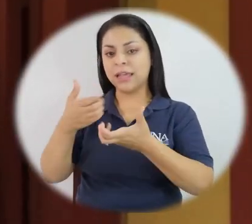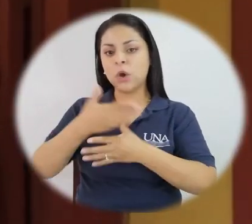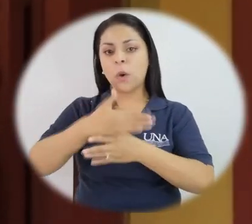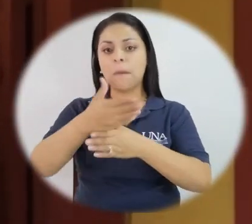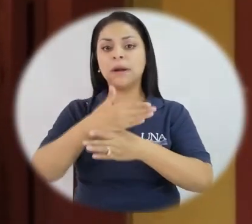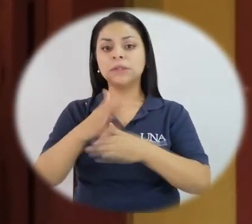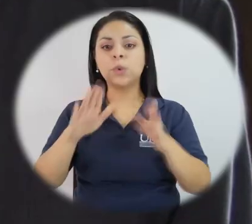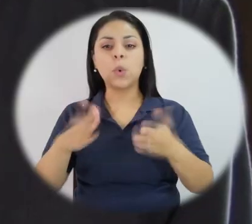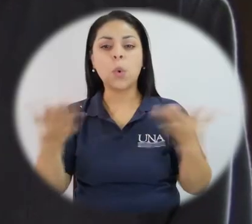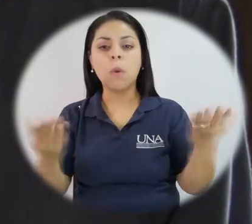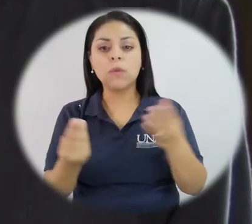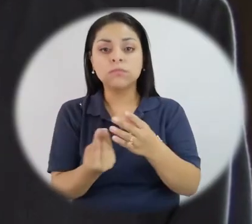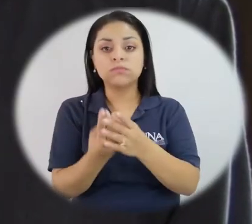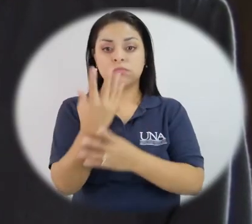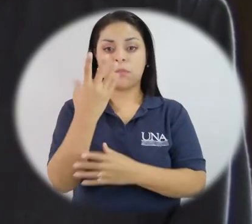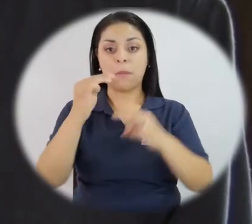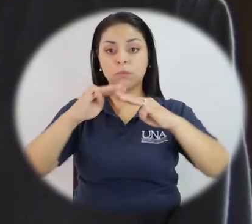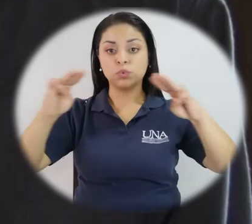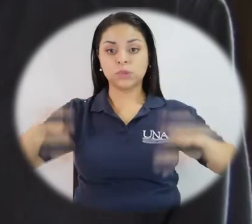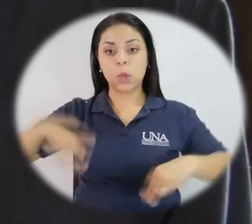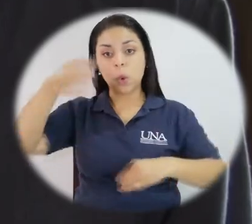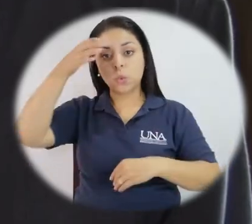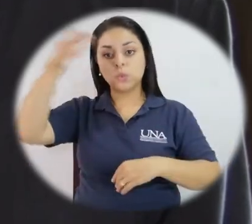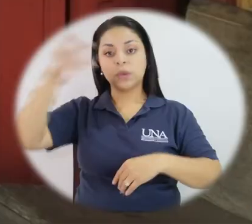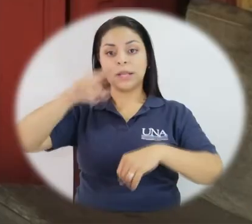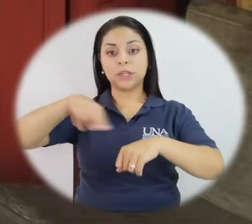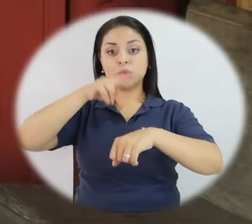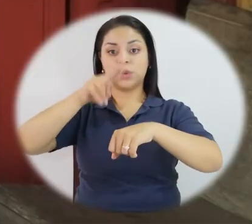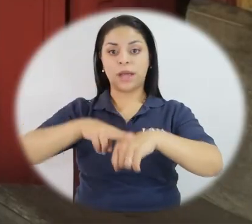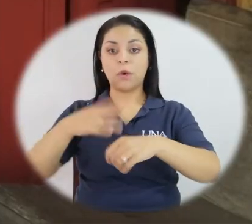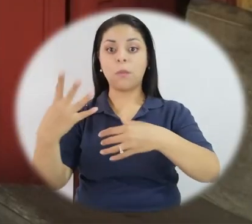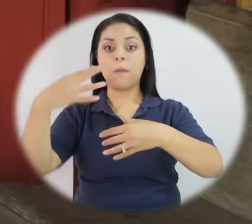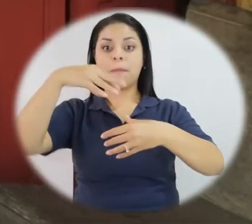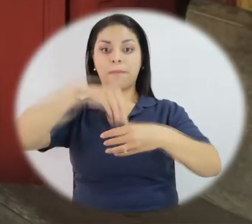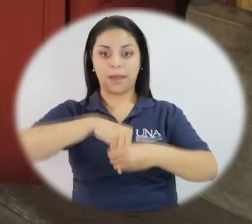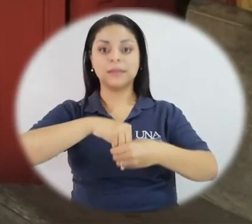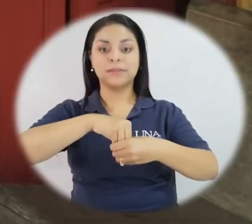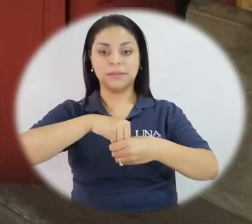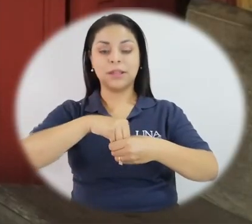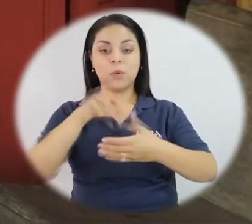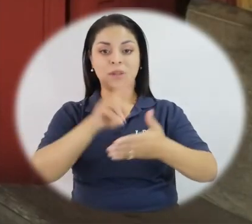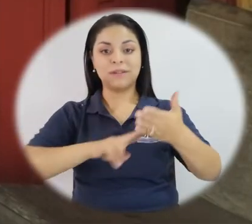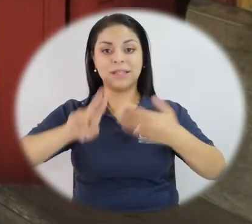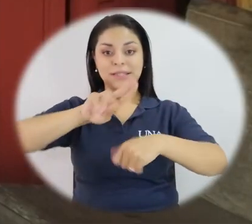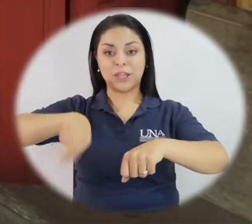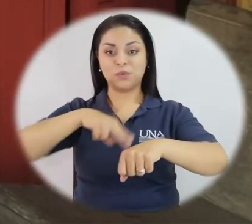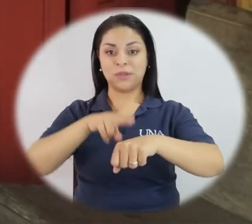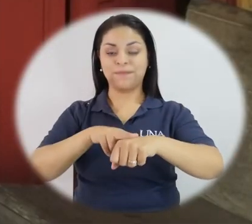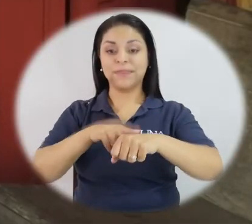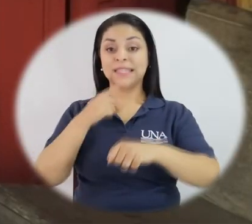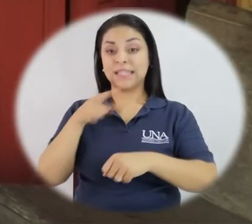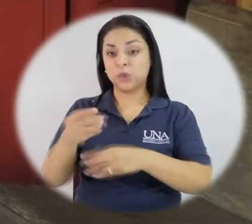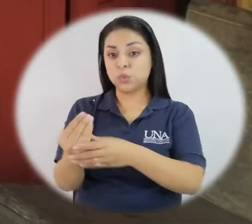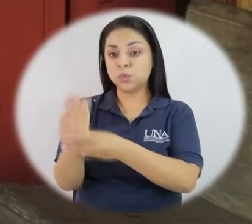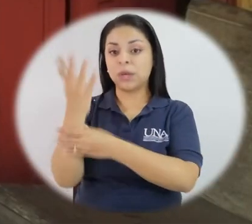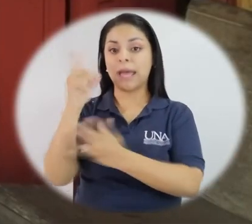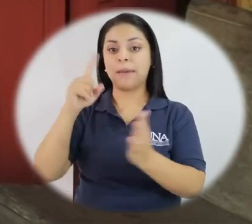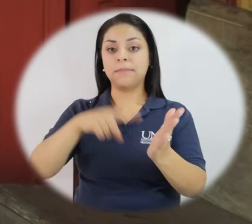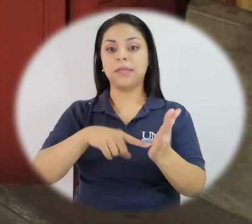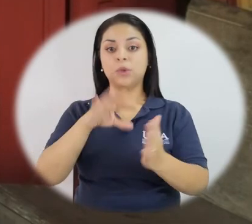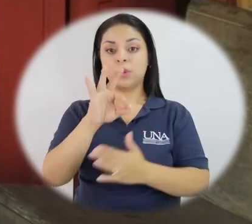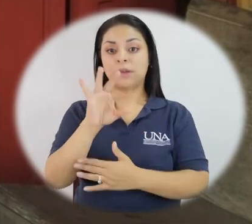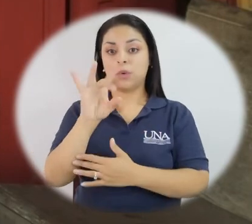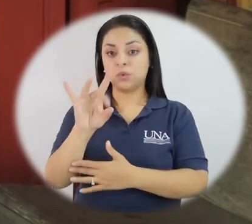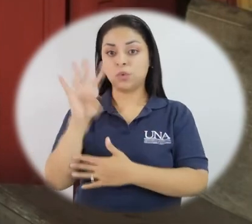el Museo de Cultura Popular como parte de la Universidad Nacional. El Museo de Cultura Popular surge en